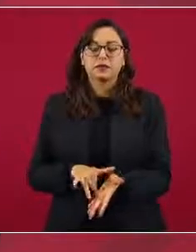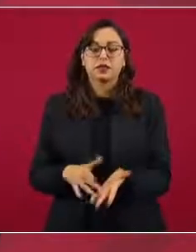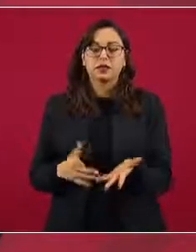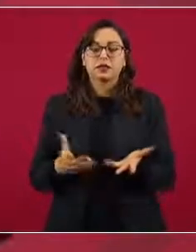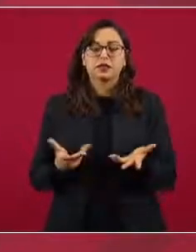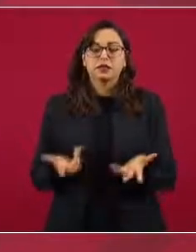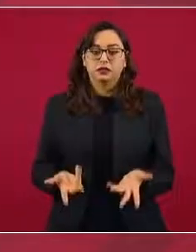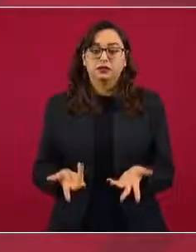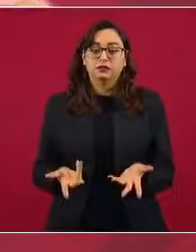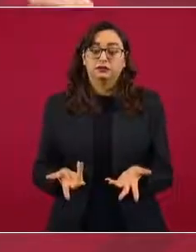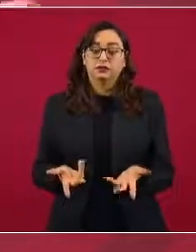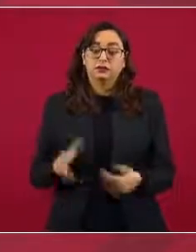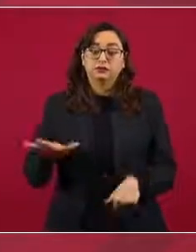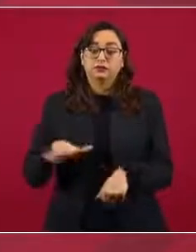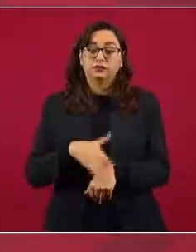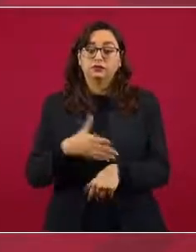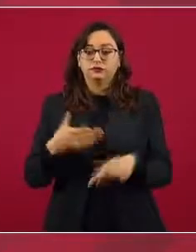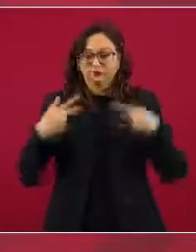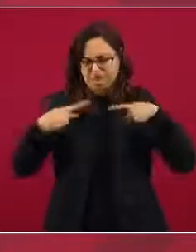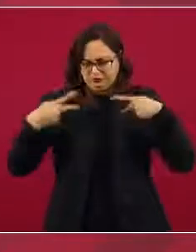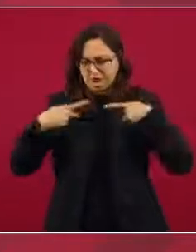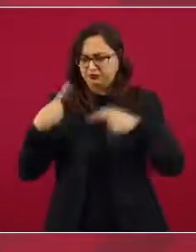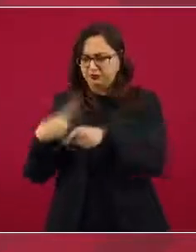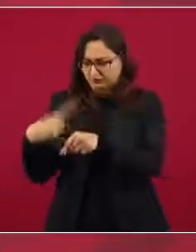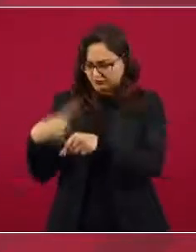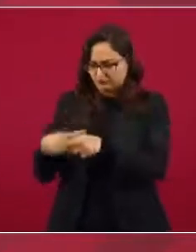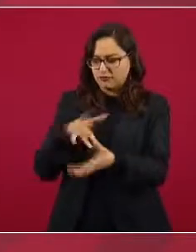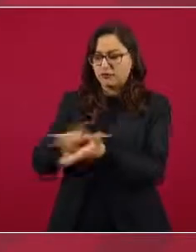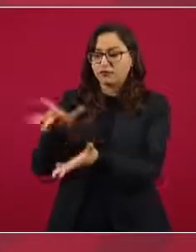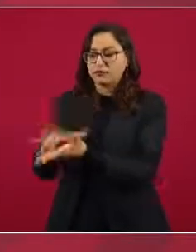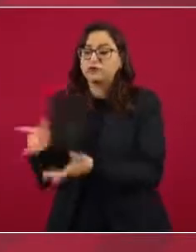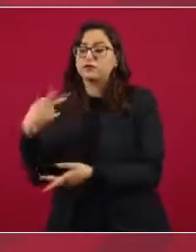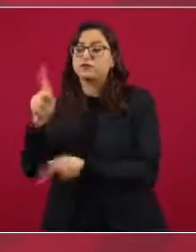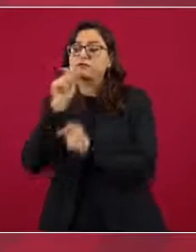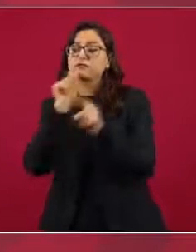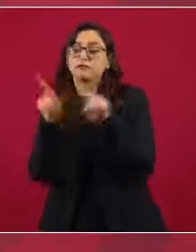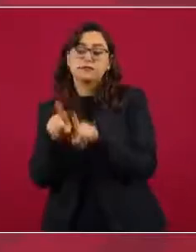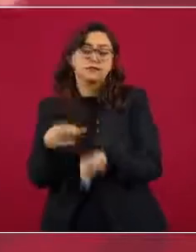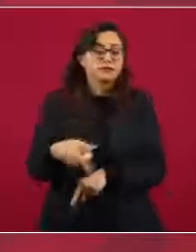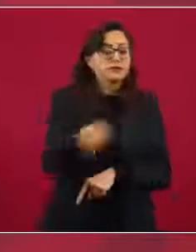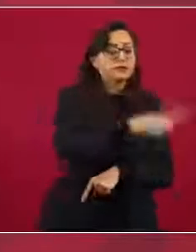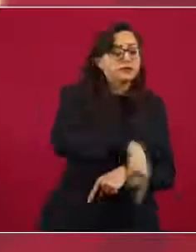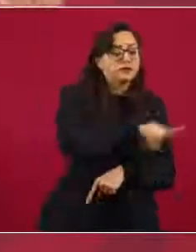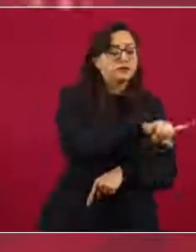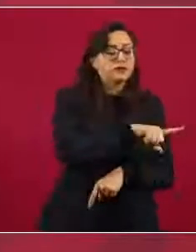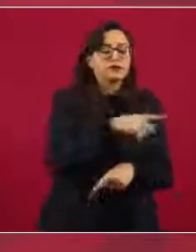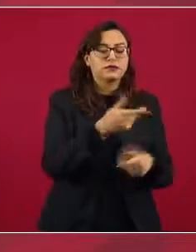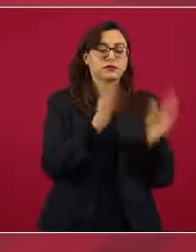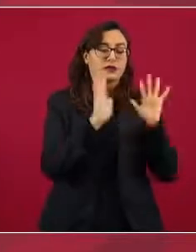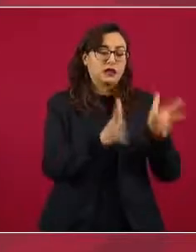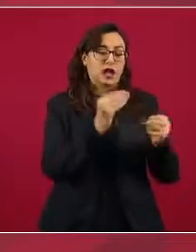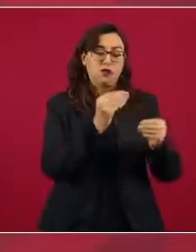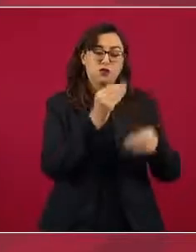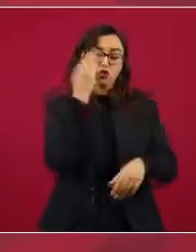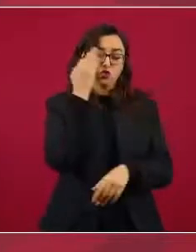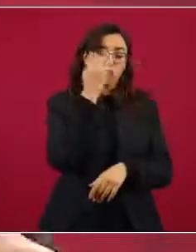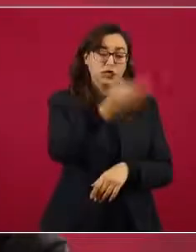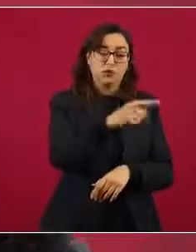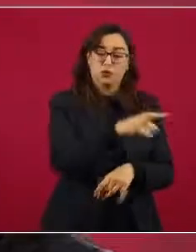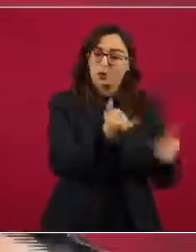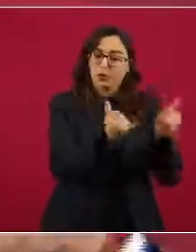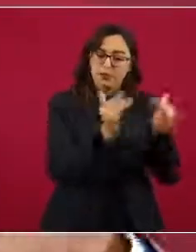a quienes llevan mucho tiempo y hay agotamiento, pero también para permitir la expansión, para